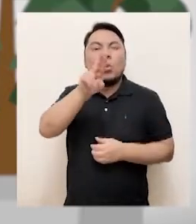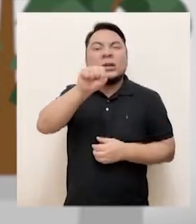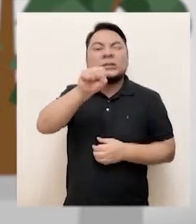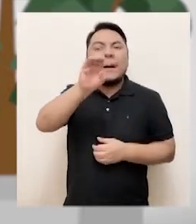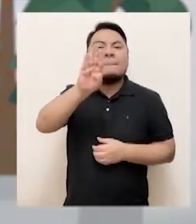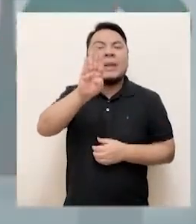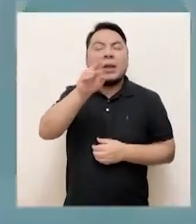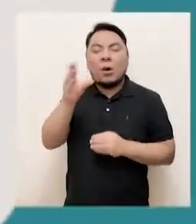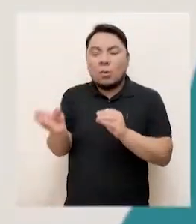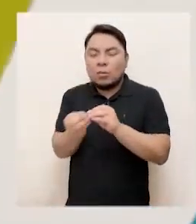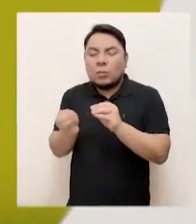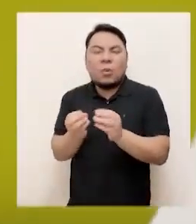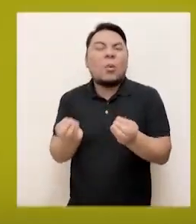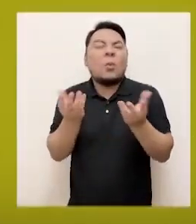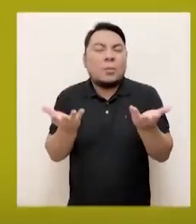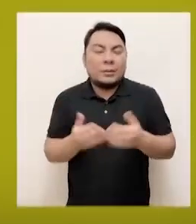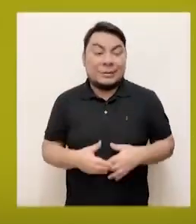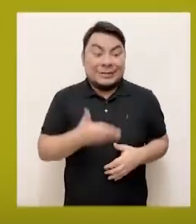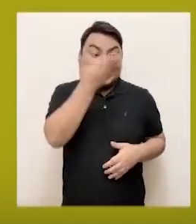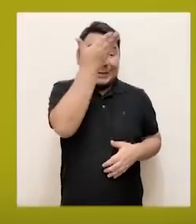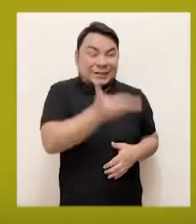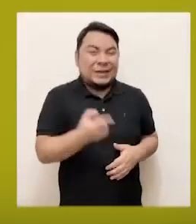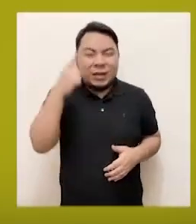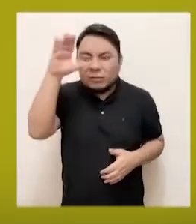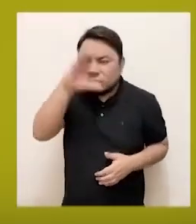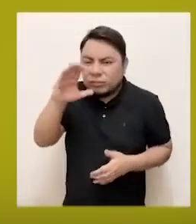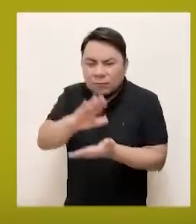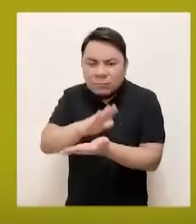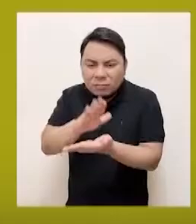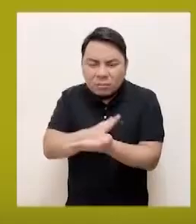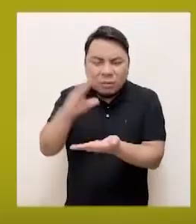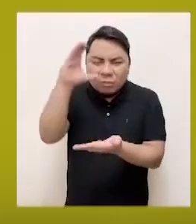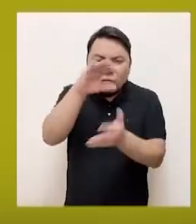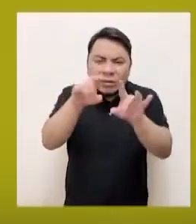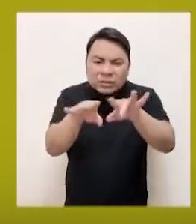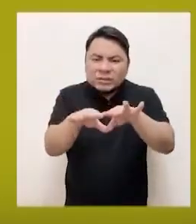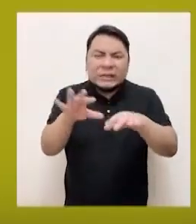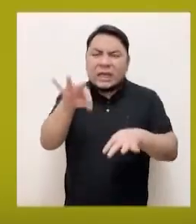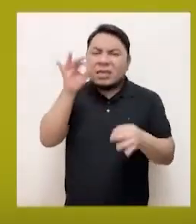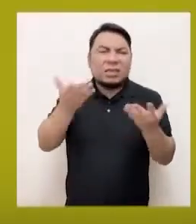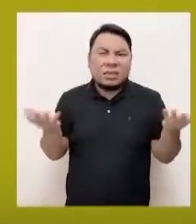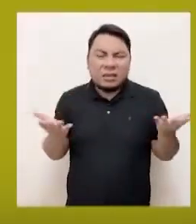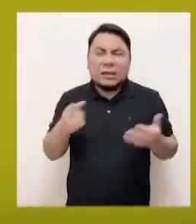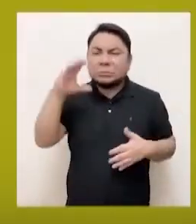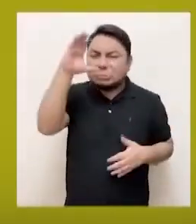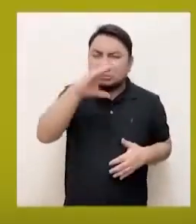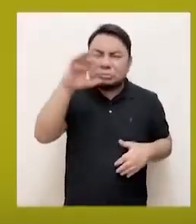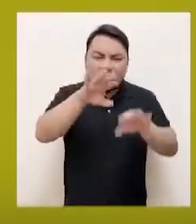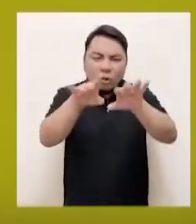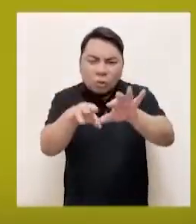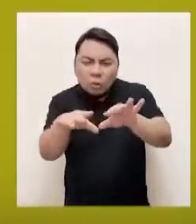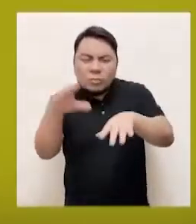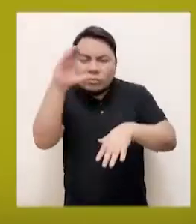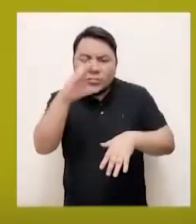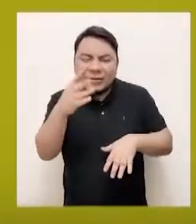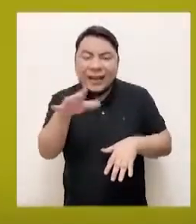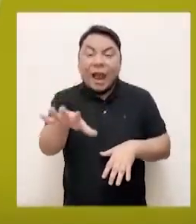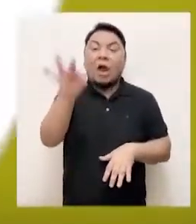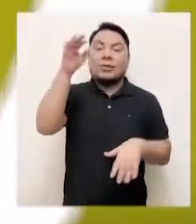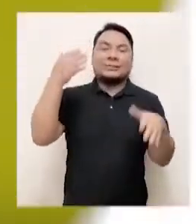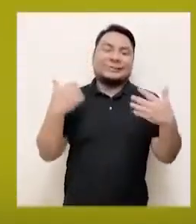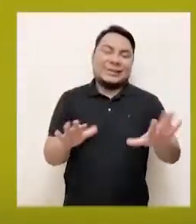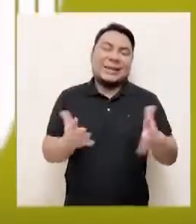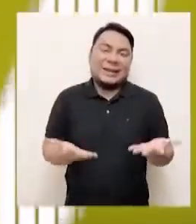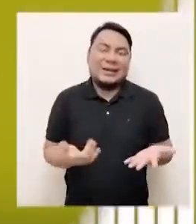memoria externa USB. Carlos está buscando un documento, pero no lo encuentra. Buscando y buscando en la